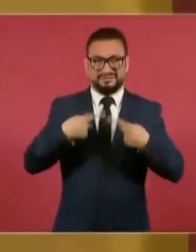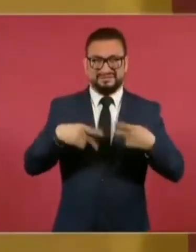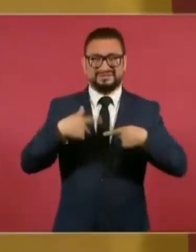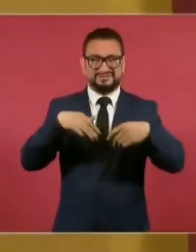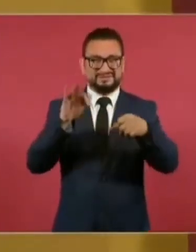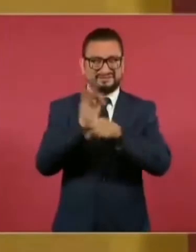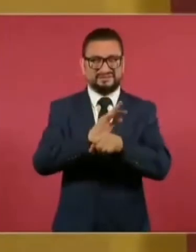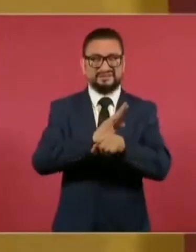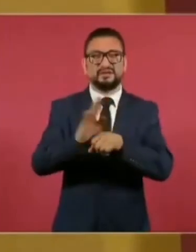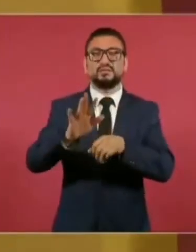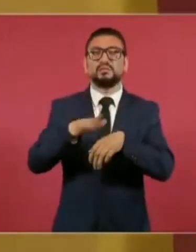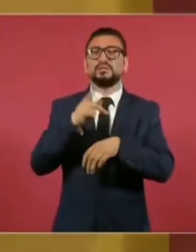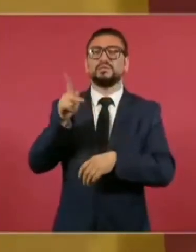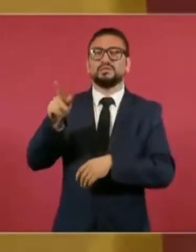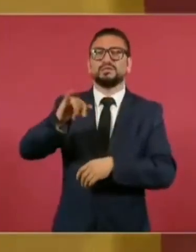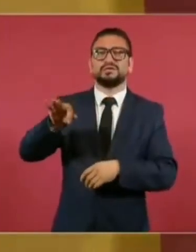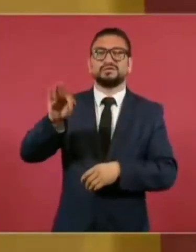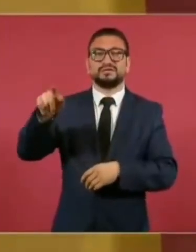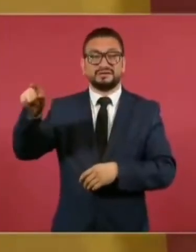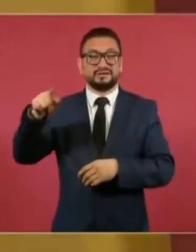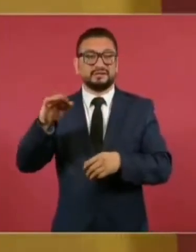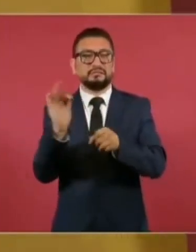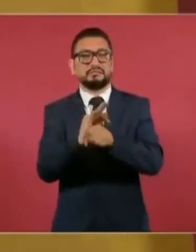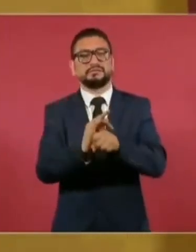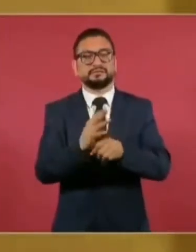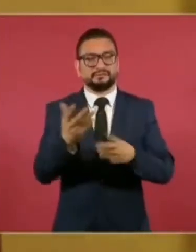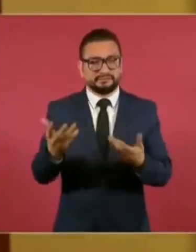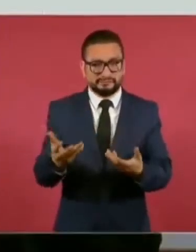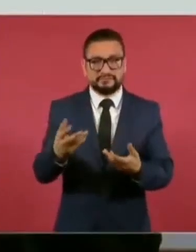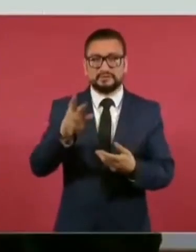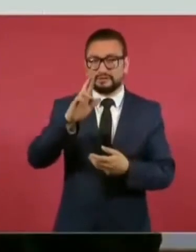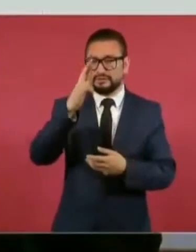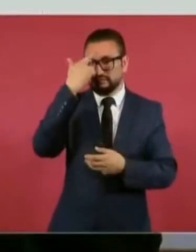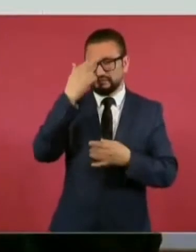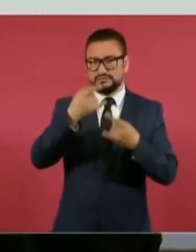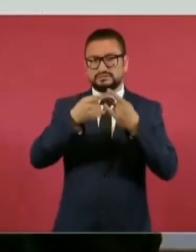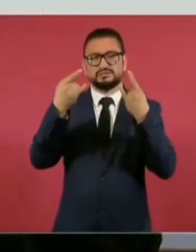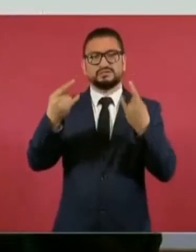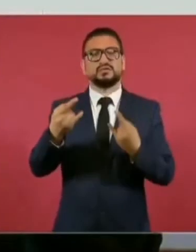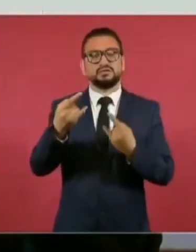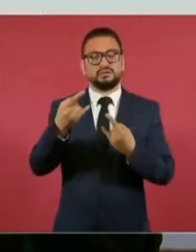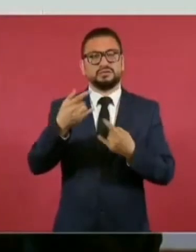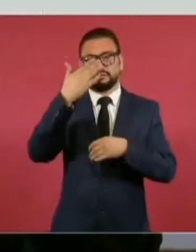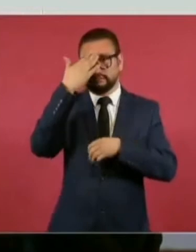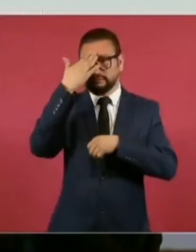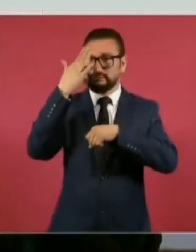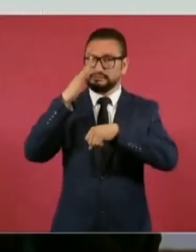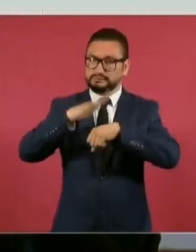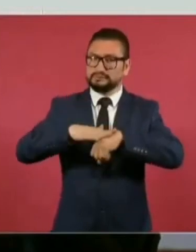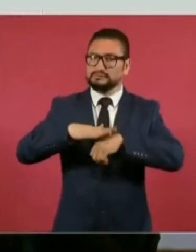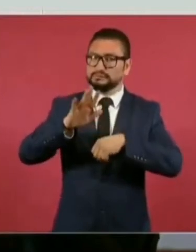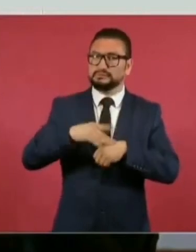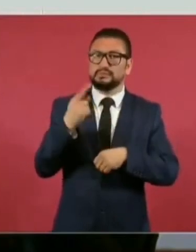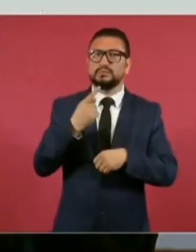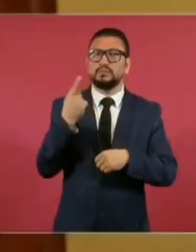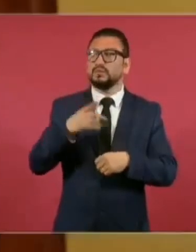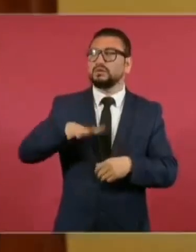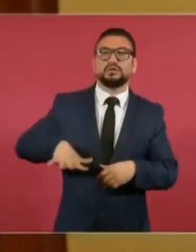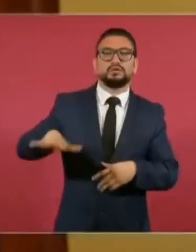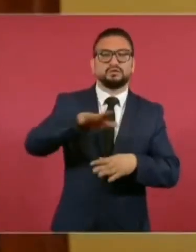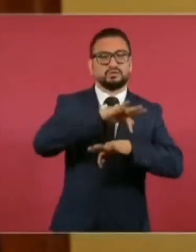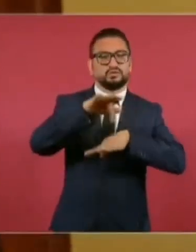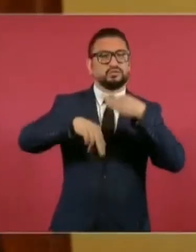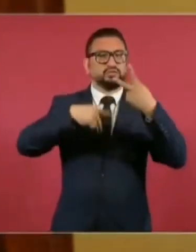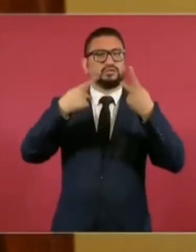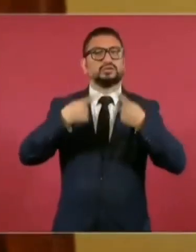beneficiados por el Poder Judicial, hay que recordar este caso para pues la población